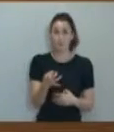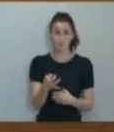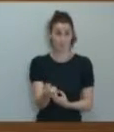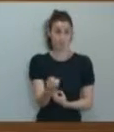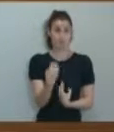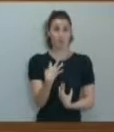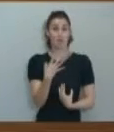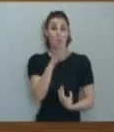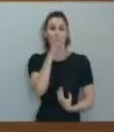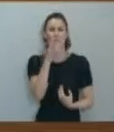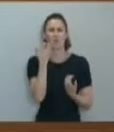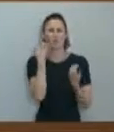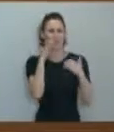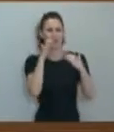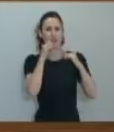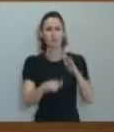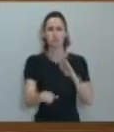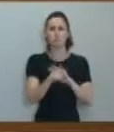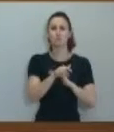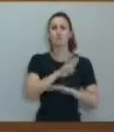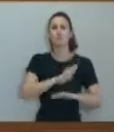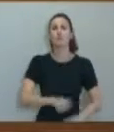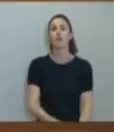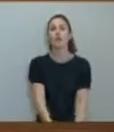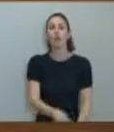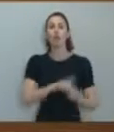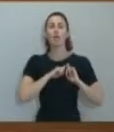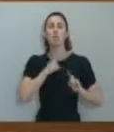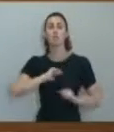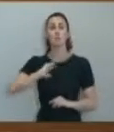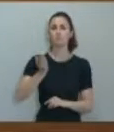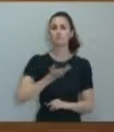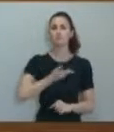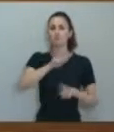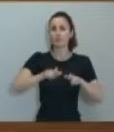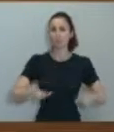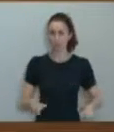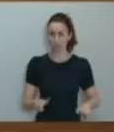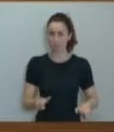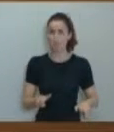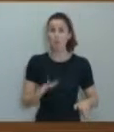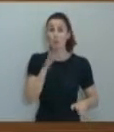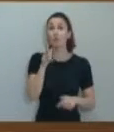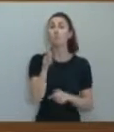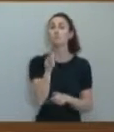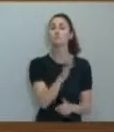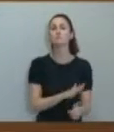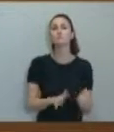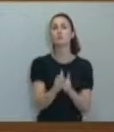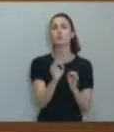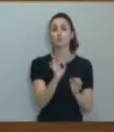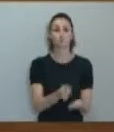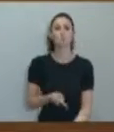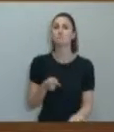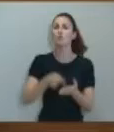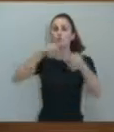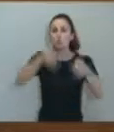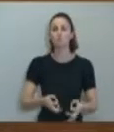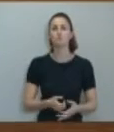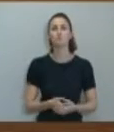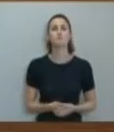esos fraudes y de esos sacrificios que van a repercutir sobre todos nosotros. Es el primer derecho y no tenga duda de que yo se lo voy a exigir con toda